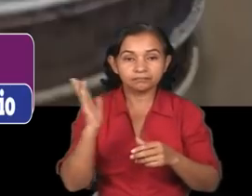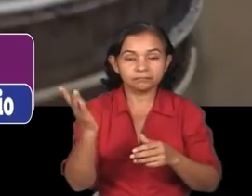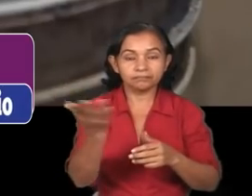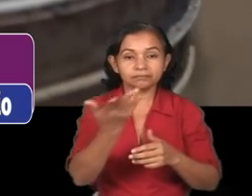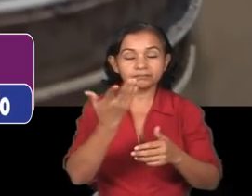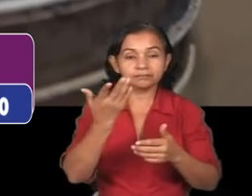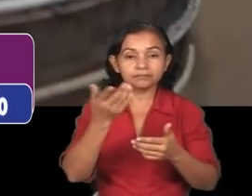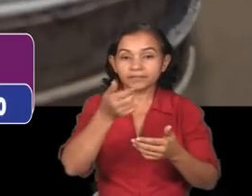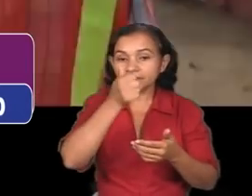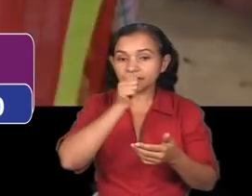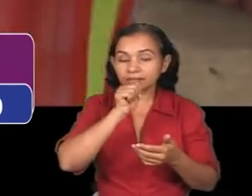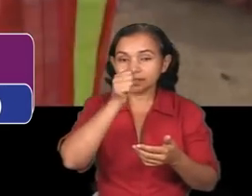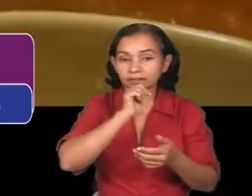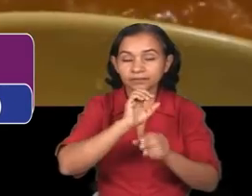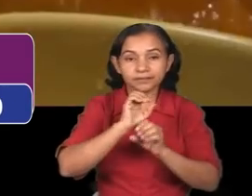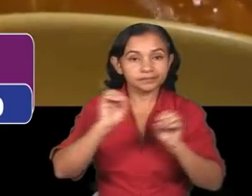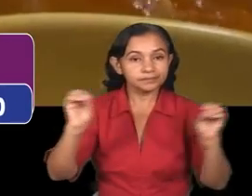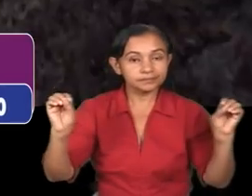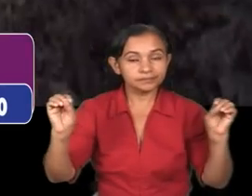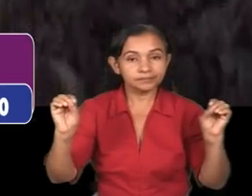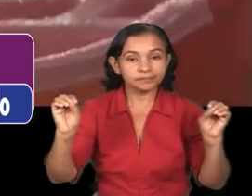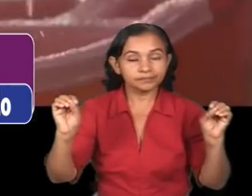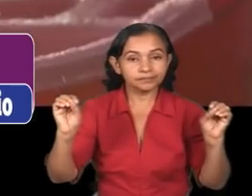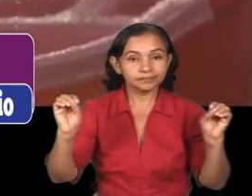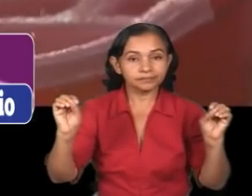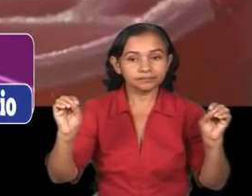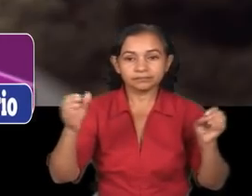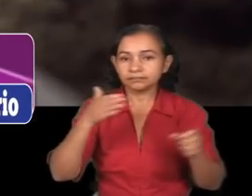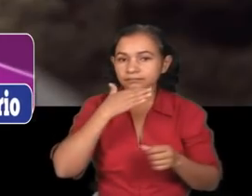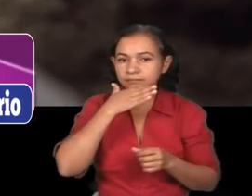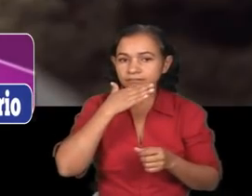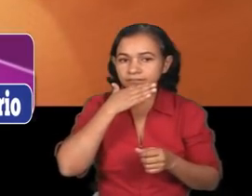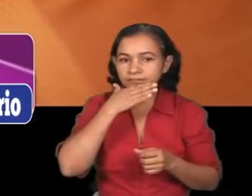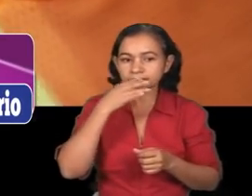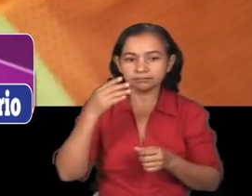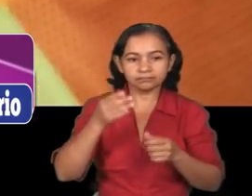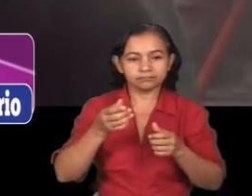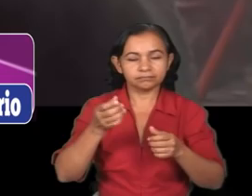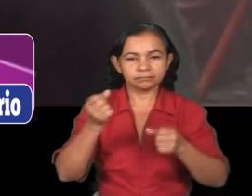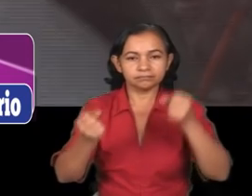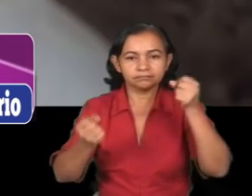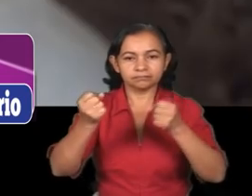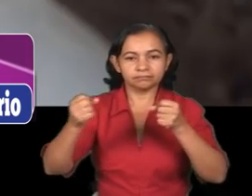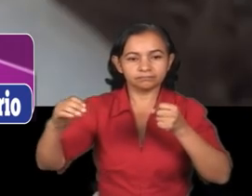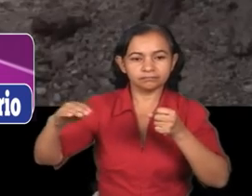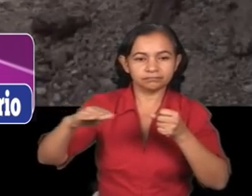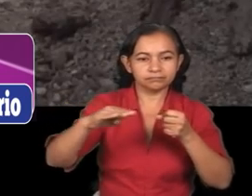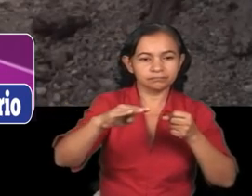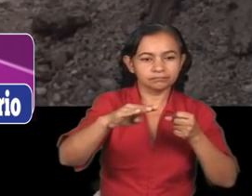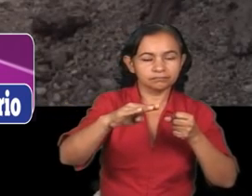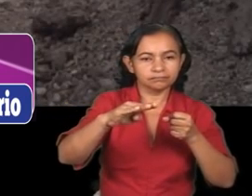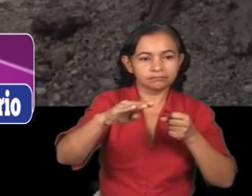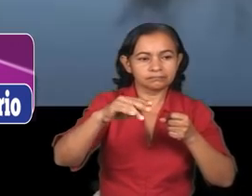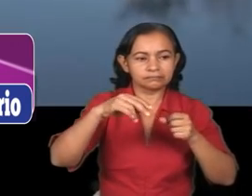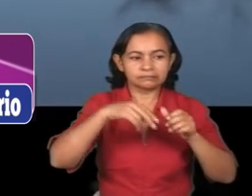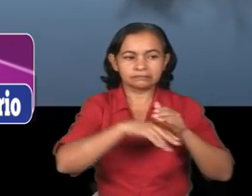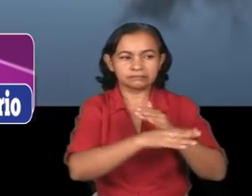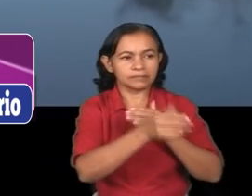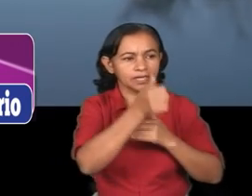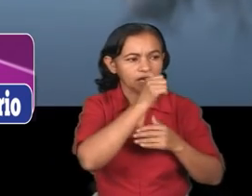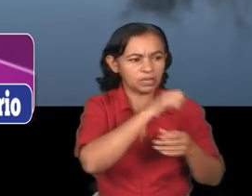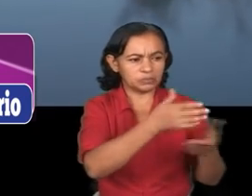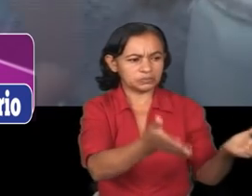un pequeño restaurante, ¿no? Sin agua potable, sin alcantarillado sanitario, difícilmente alguien se pare en la carretera, ¿me entendés? Y quiere entrar a un lugar que no hay